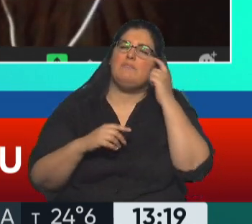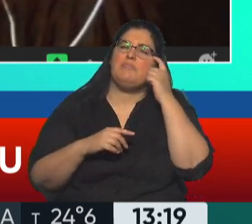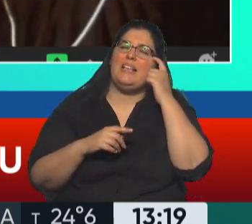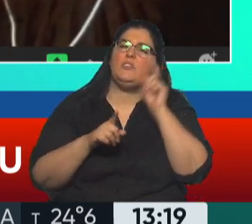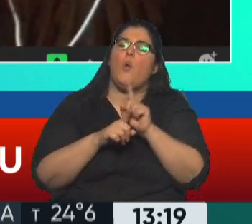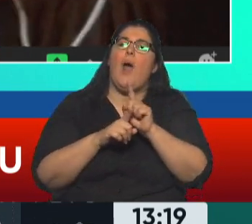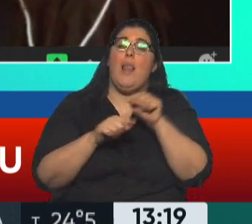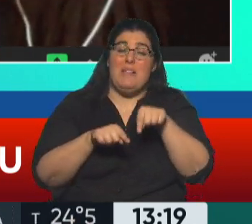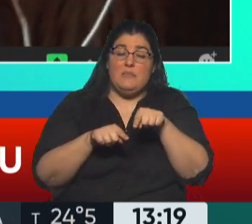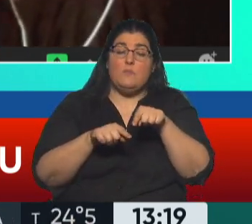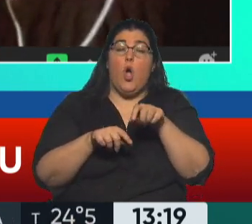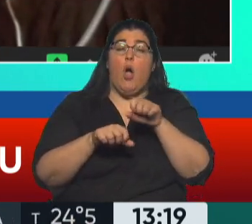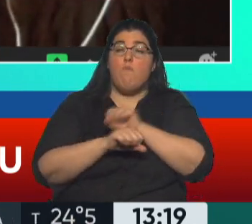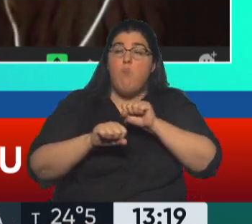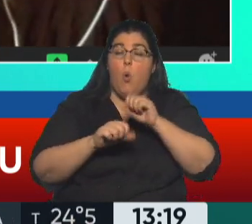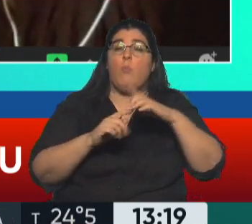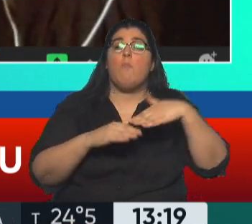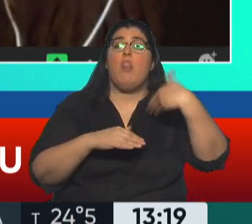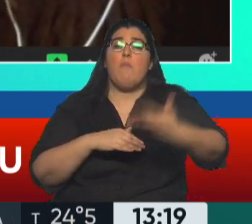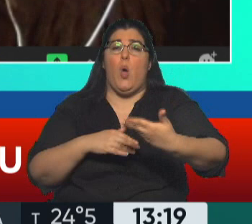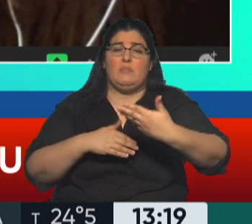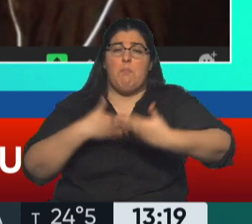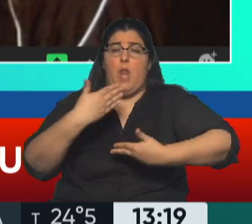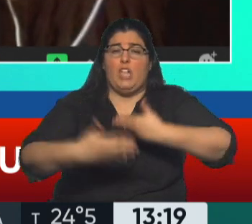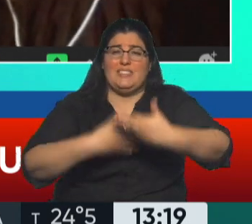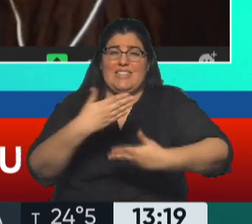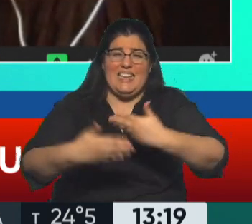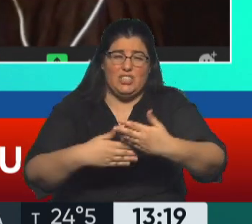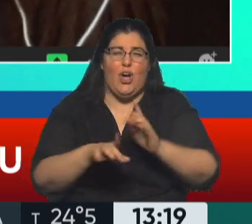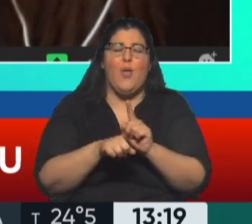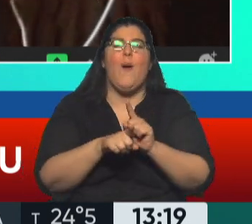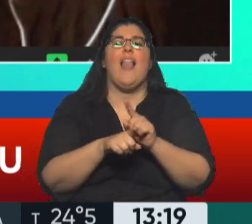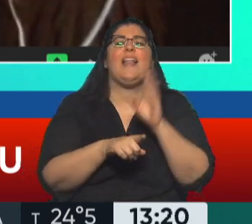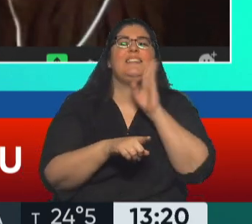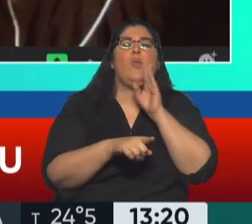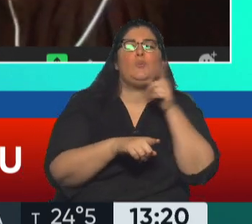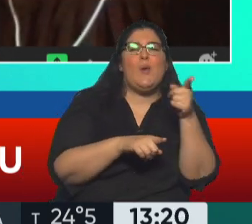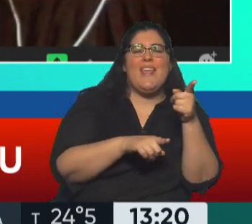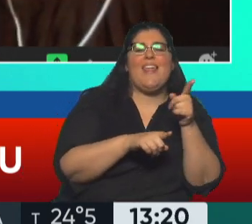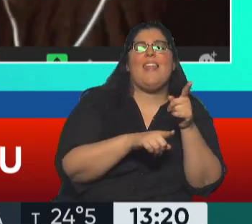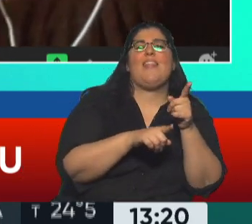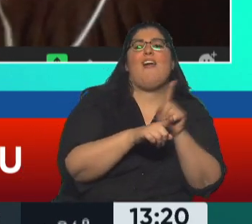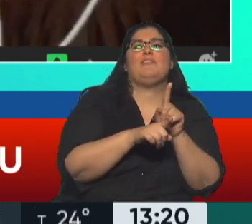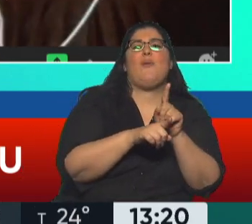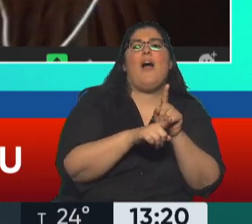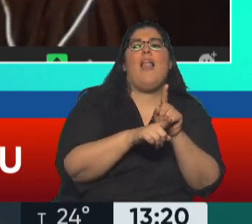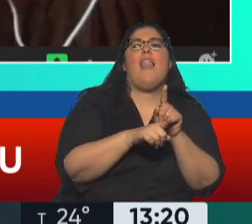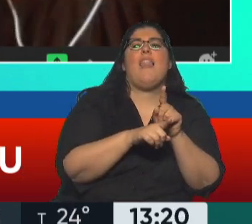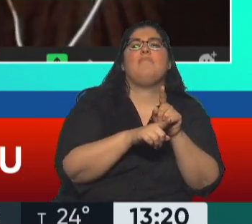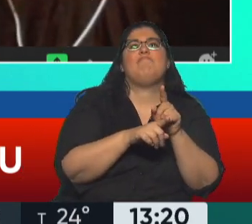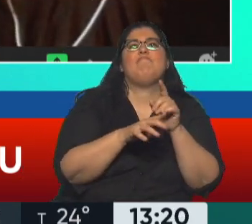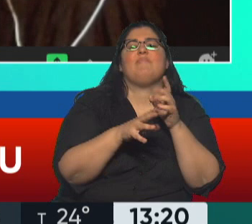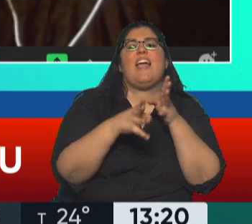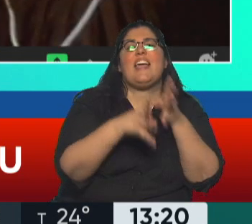proceso posterior, la respuesta a el 11 de septiembre, la llamada guerra al terror